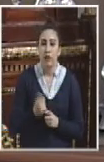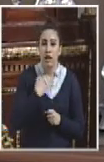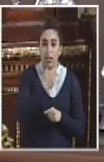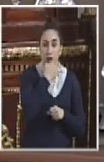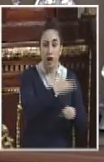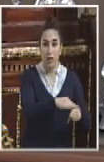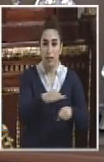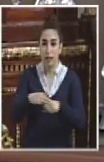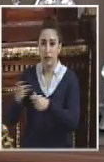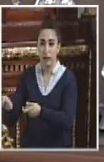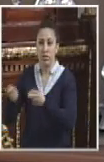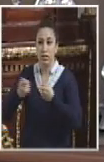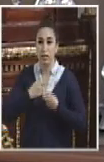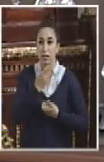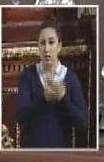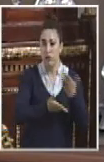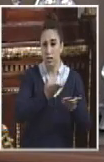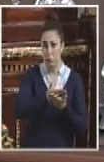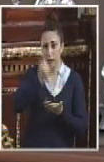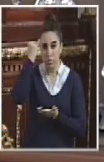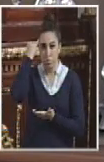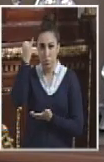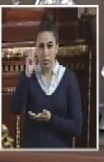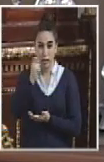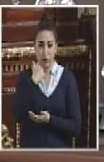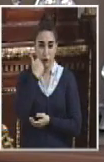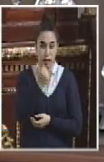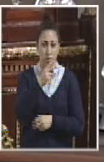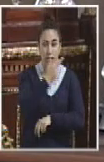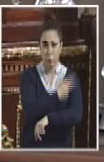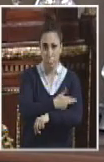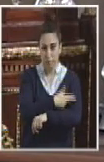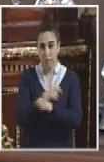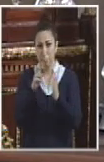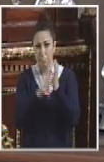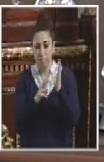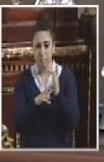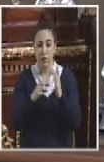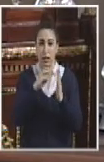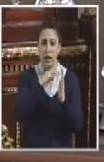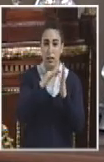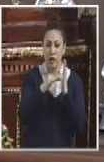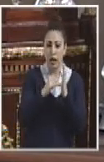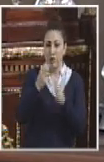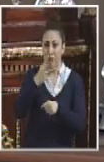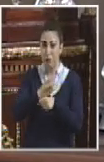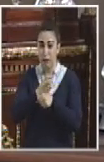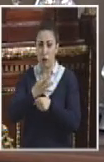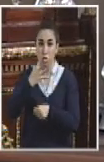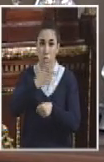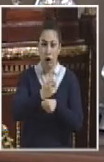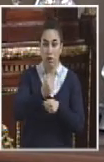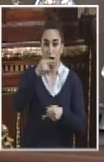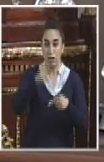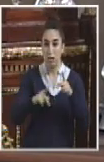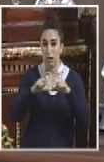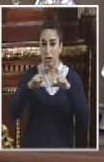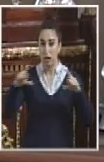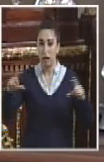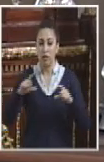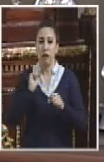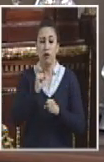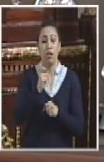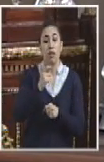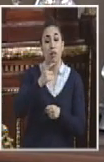recibió una iniciativa con proyecto de decreto por el que se modifican las fracciones tercera y cuarta y se deroga la fracción